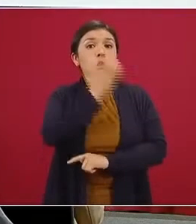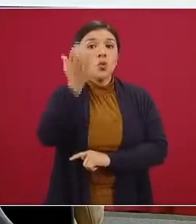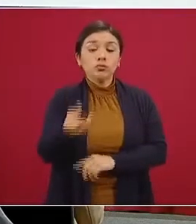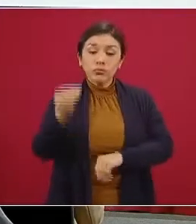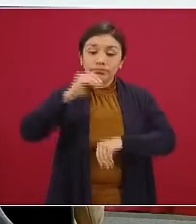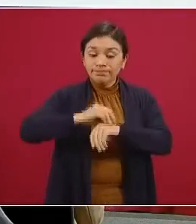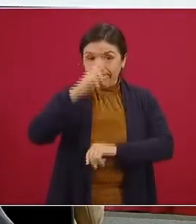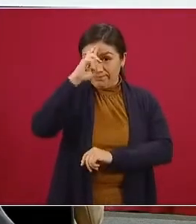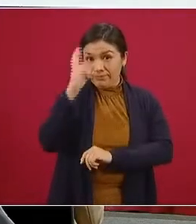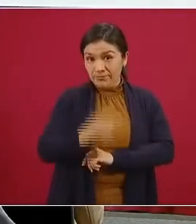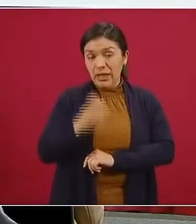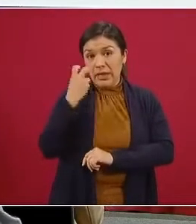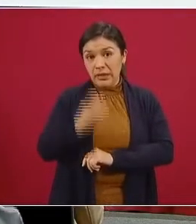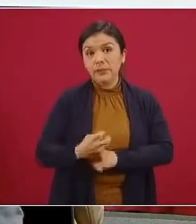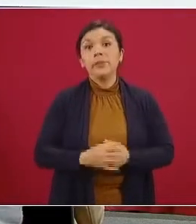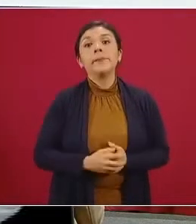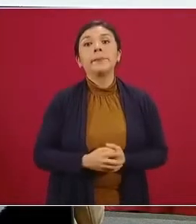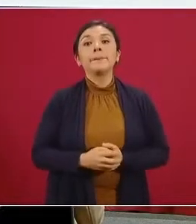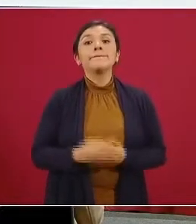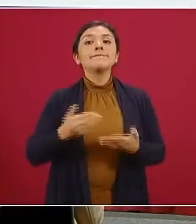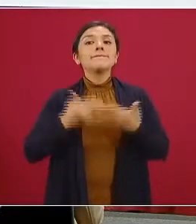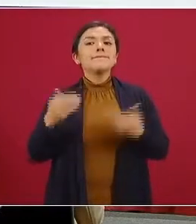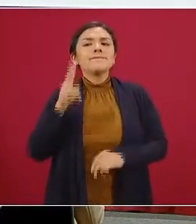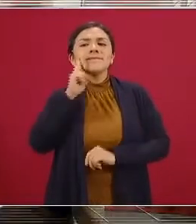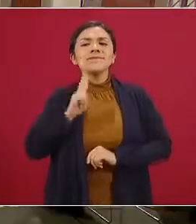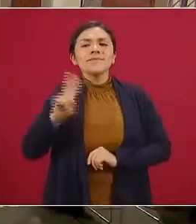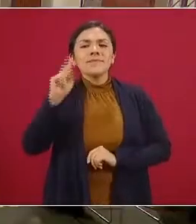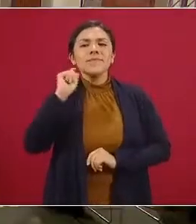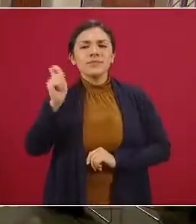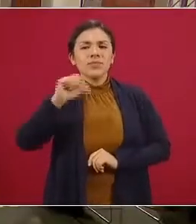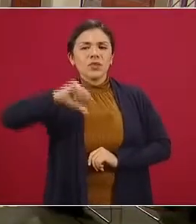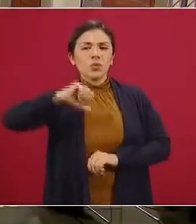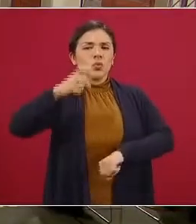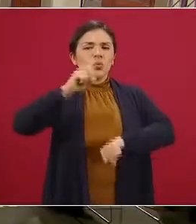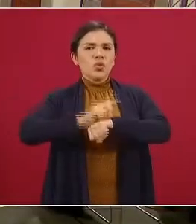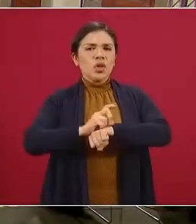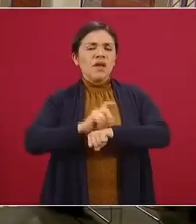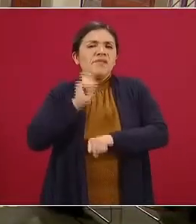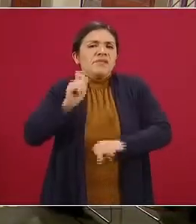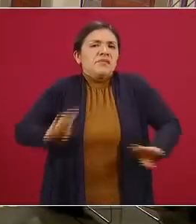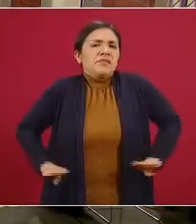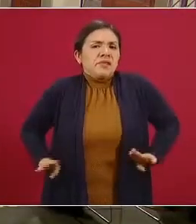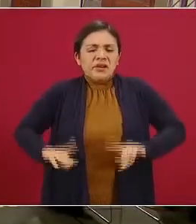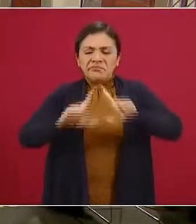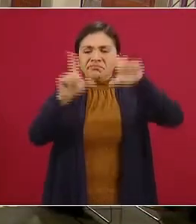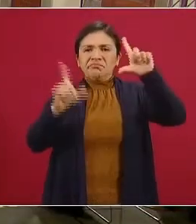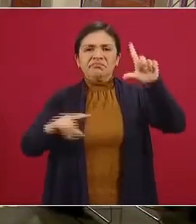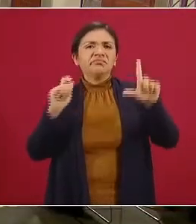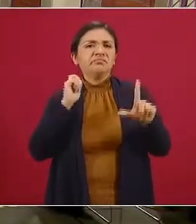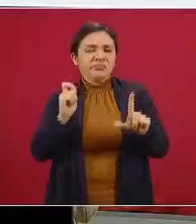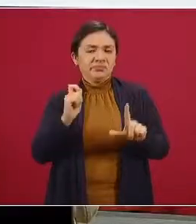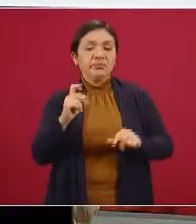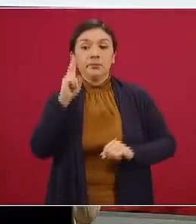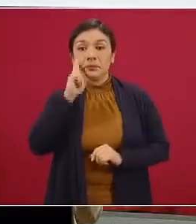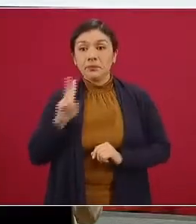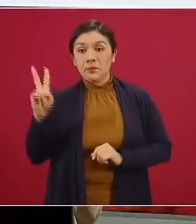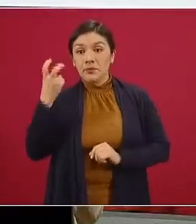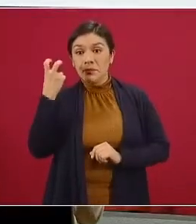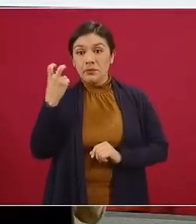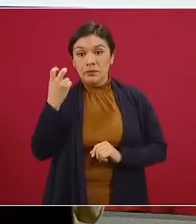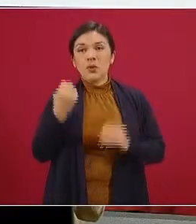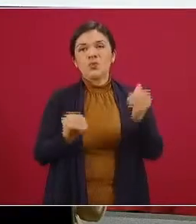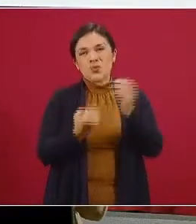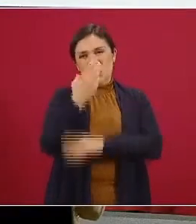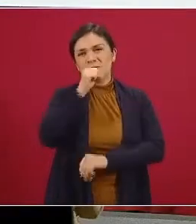implementar permanentemente. Vamos a revisar entonces ahora la actualización del escenario nacional. Vemos aquí la